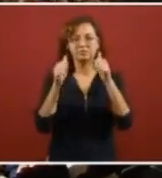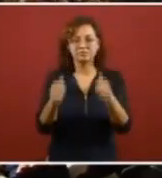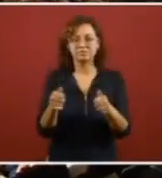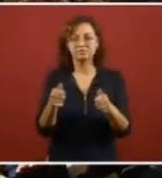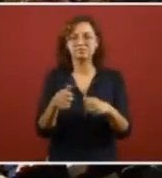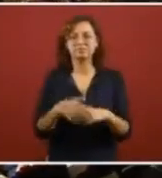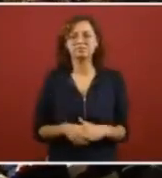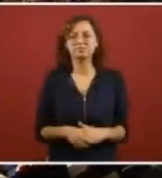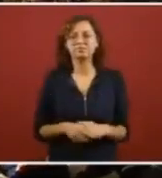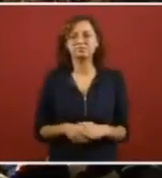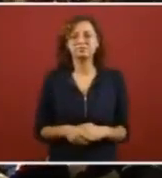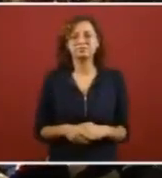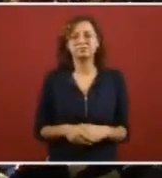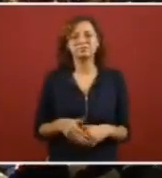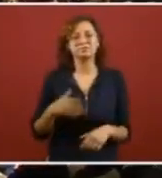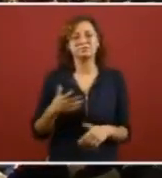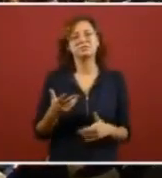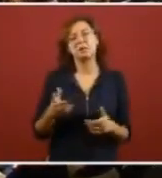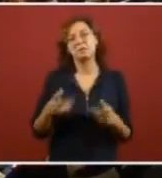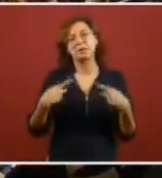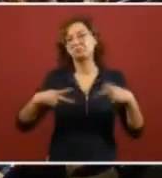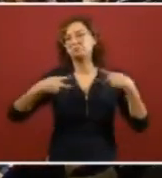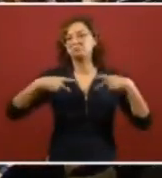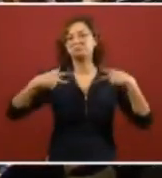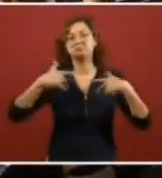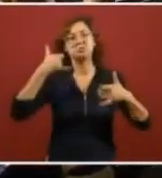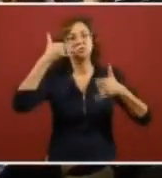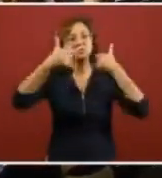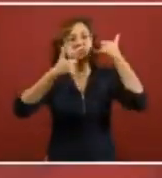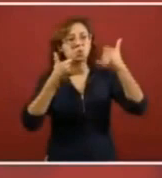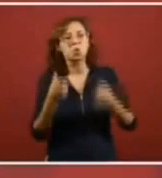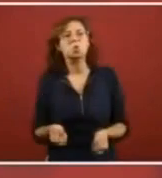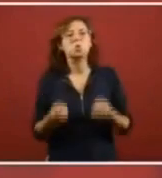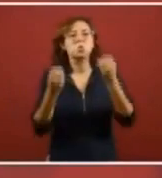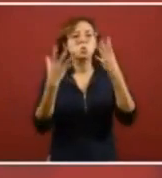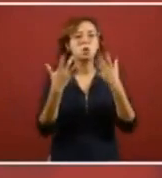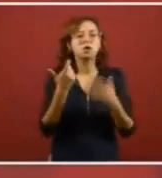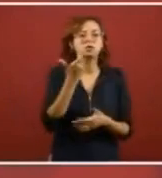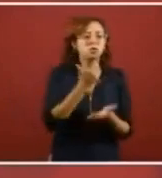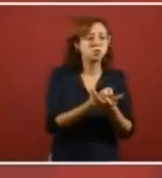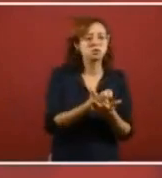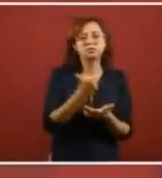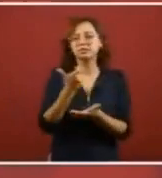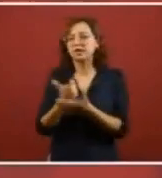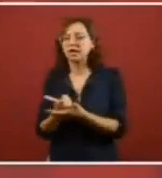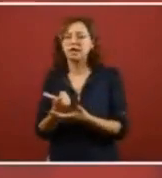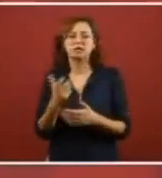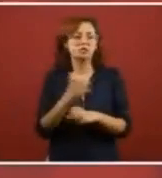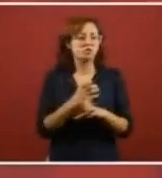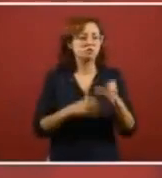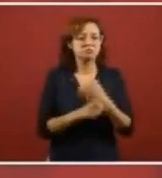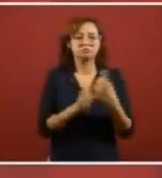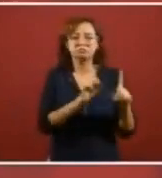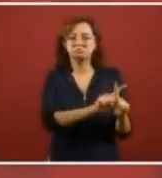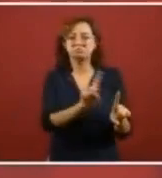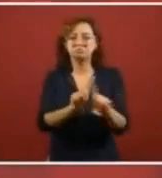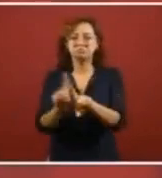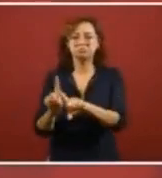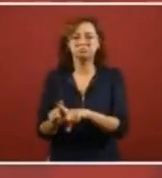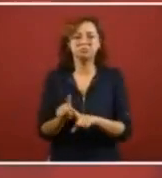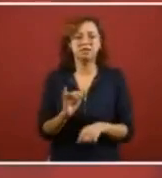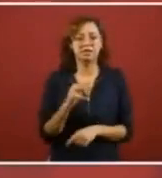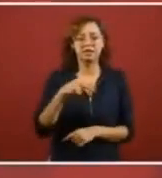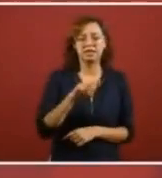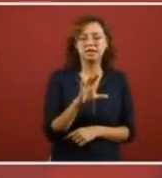se hablaba ahí para saber cómo estaban los precios de electrodomésticos, y el Instituto